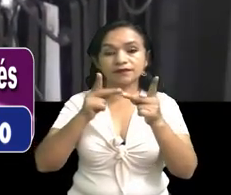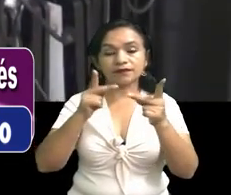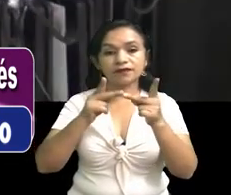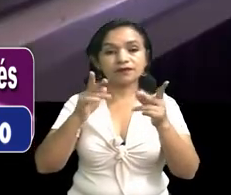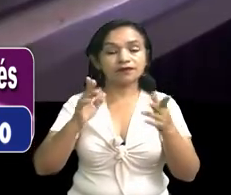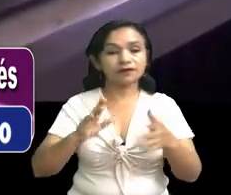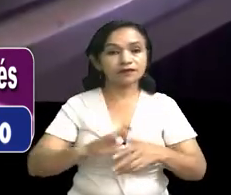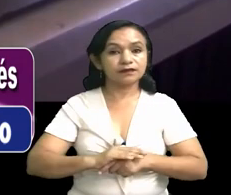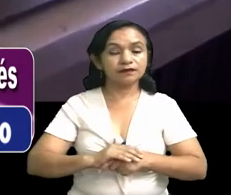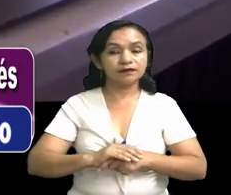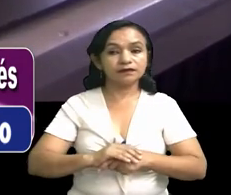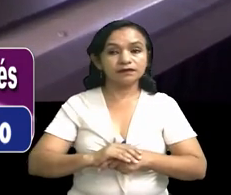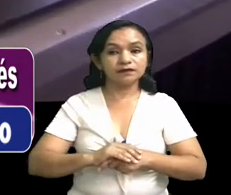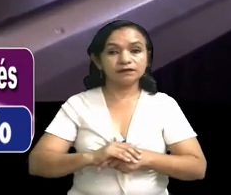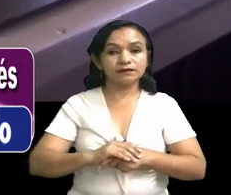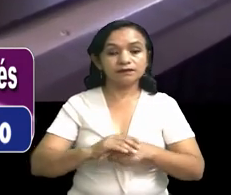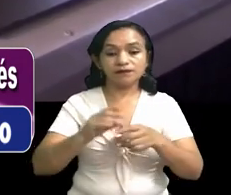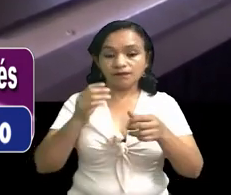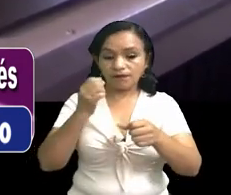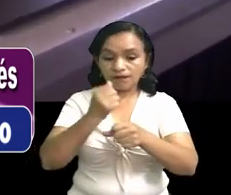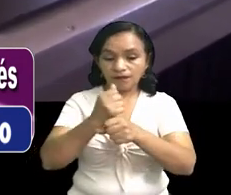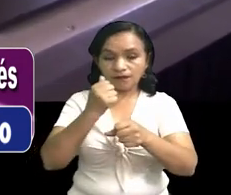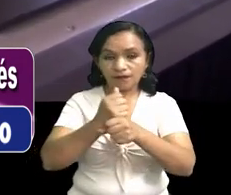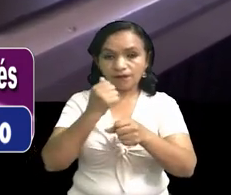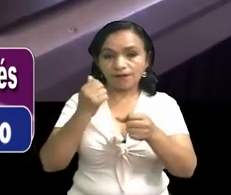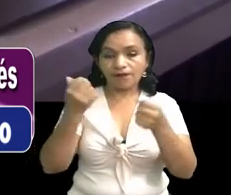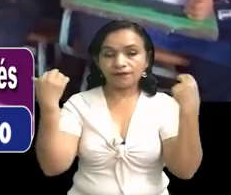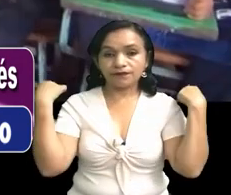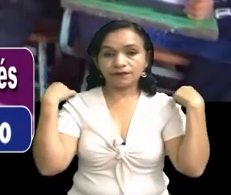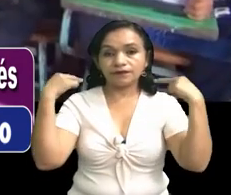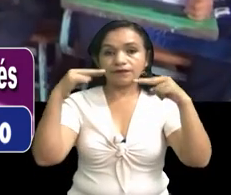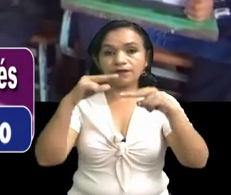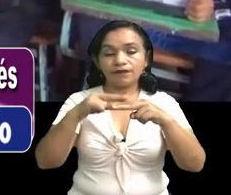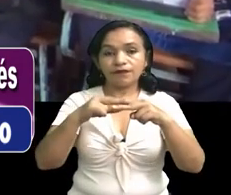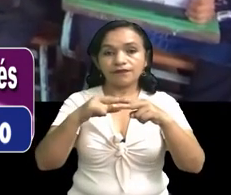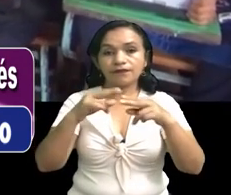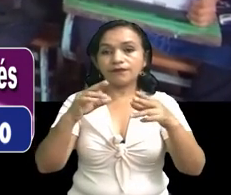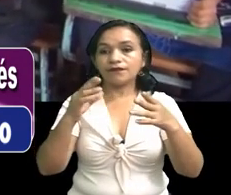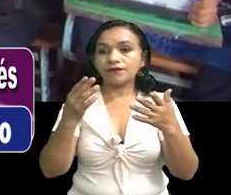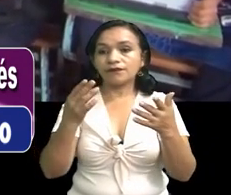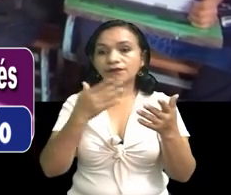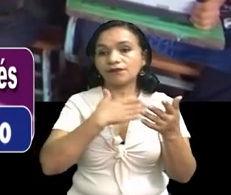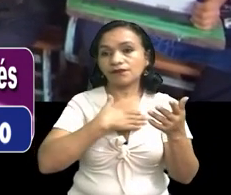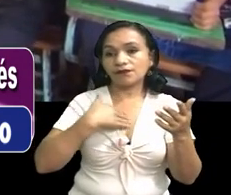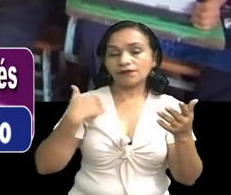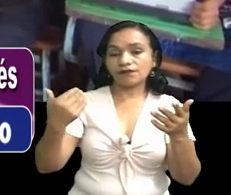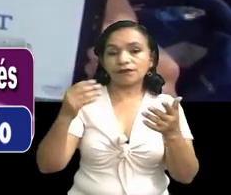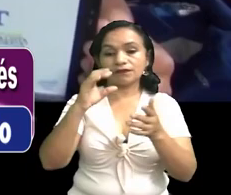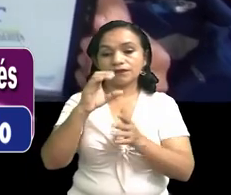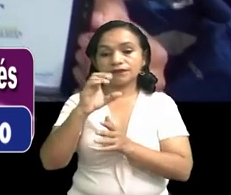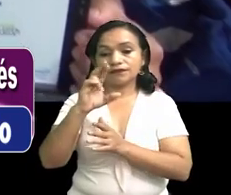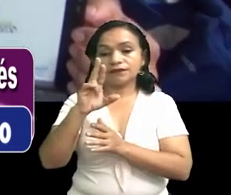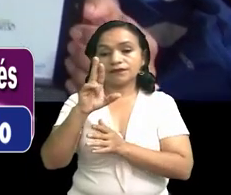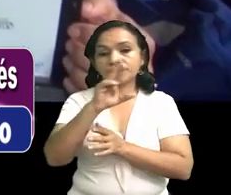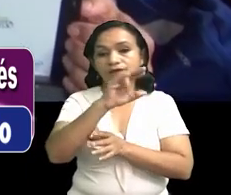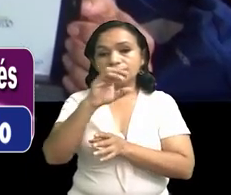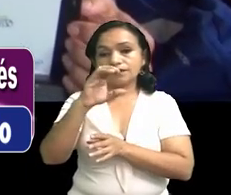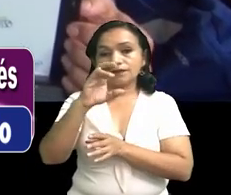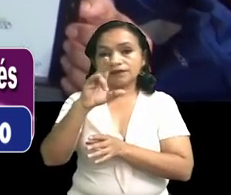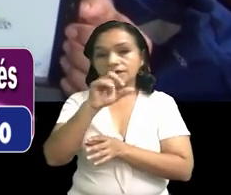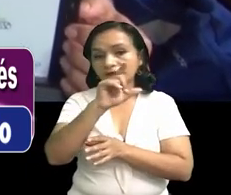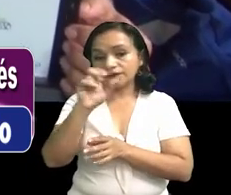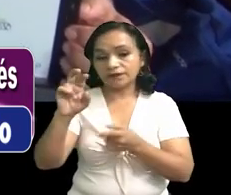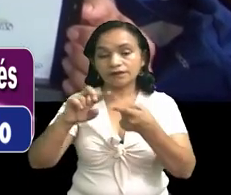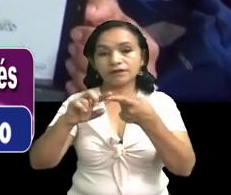curricular. Nosotros estamos trabajando con asesoría de los profesores cubanos en un perfeccionamiento curricular, en crear nuestro sistema